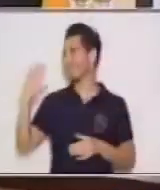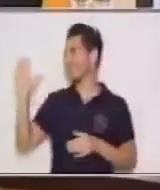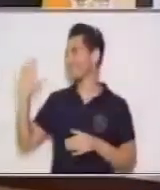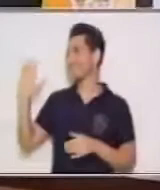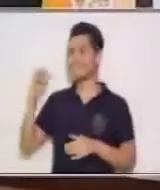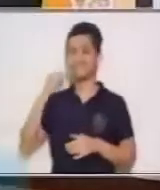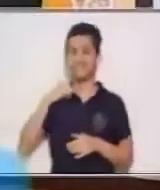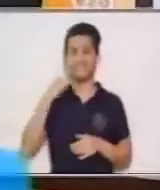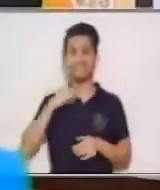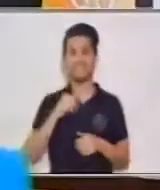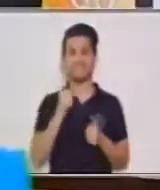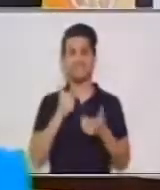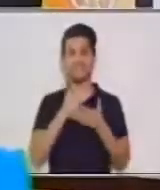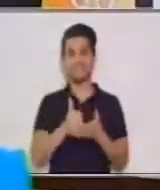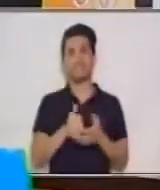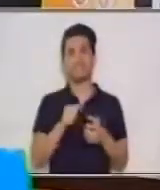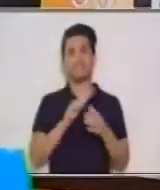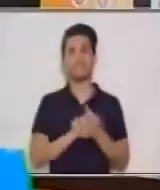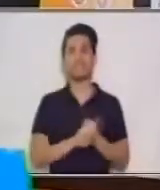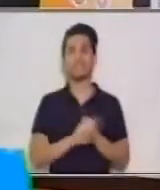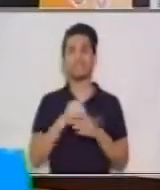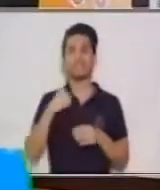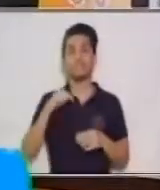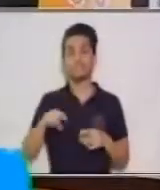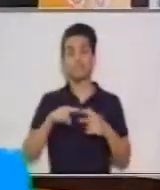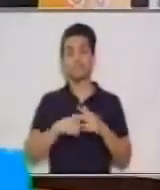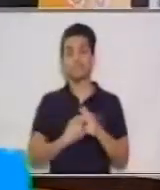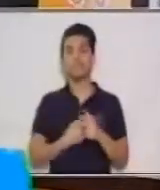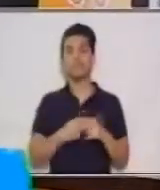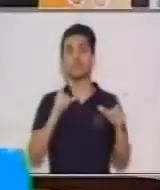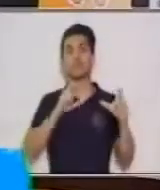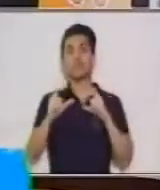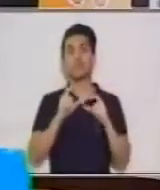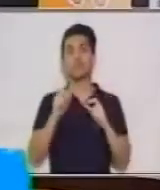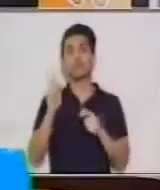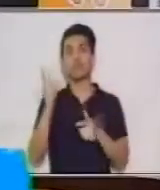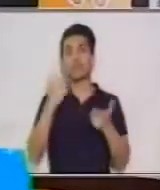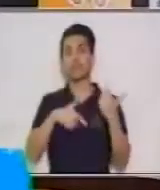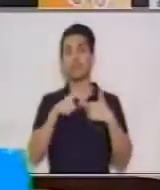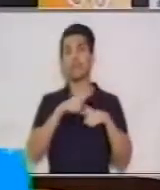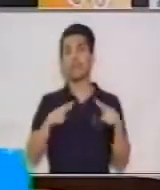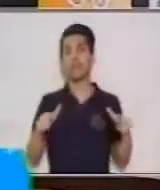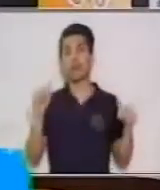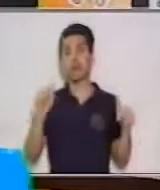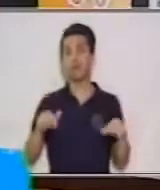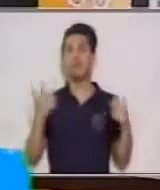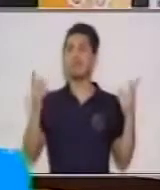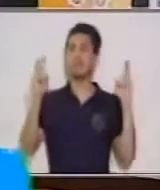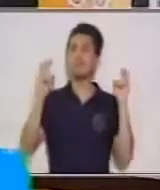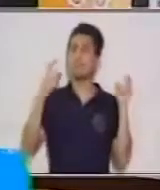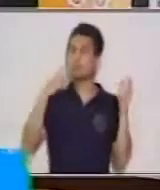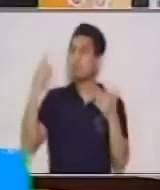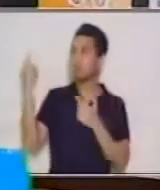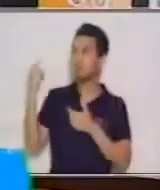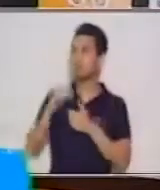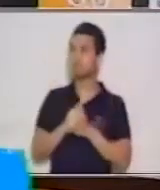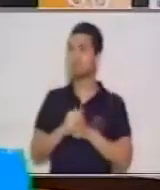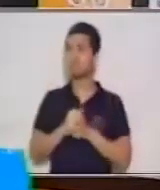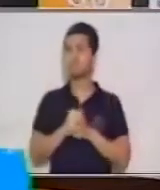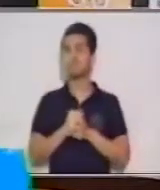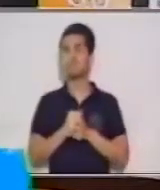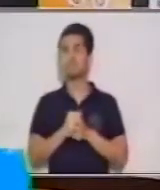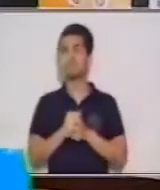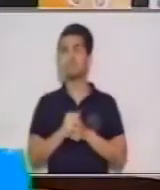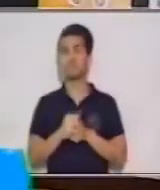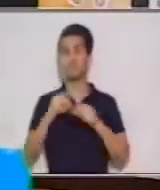Mauricio. Vamos a iniciar con un tema de comunicación y lenguaje. ¿Sabes qué tema vamos a desarrollar? Hoy vamos a